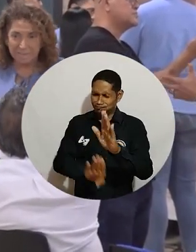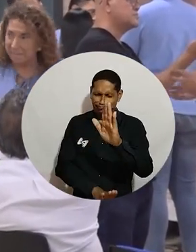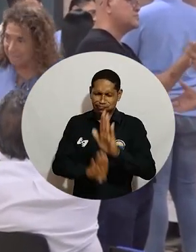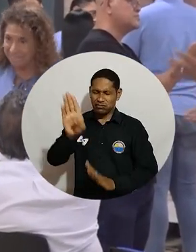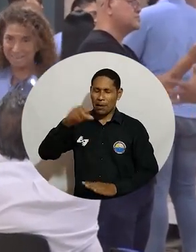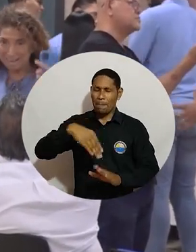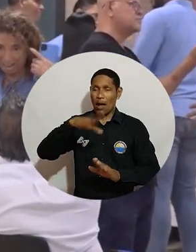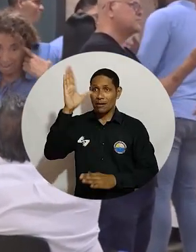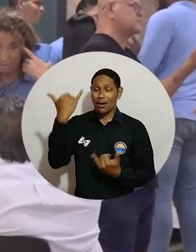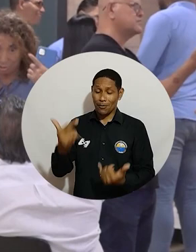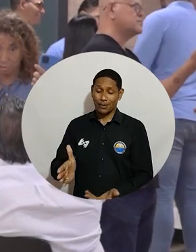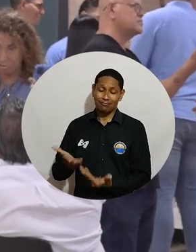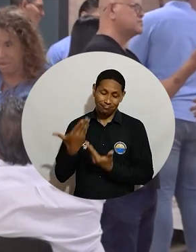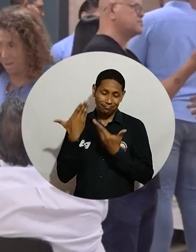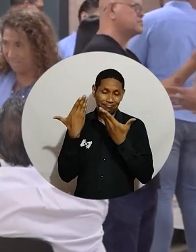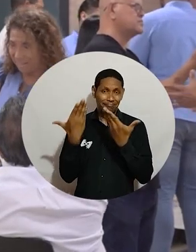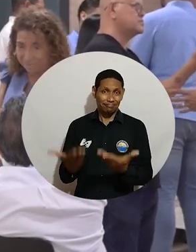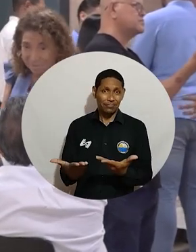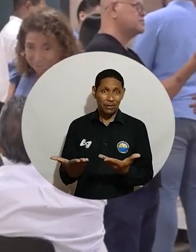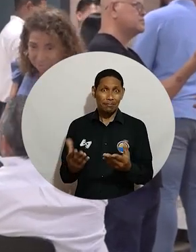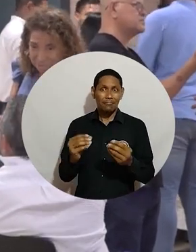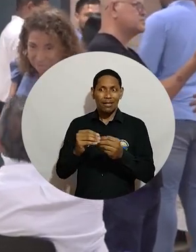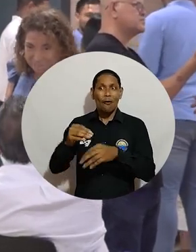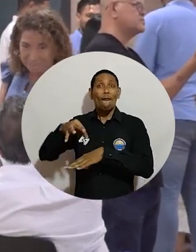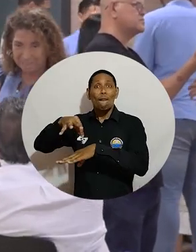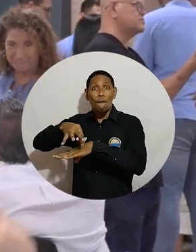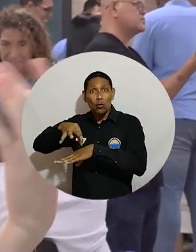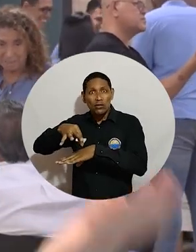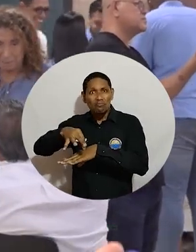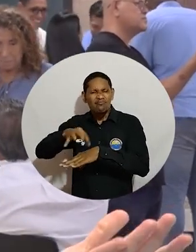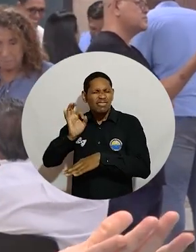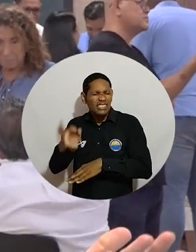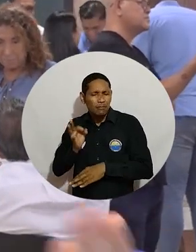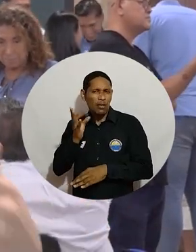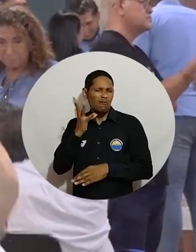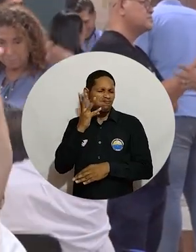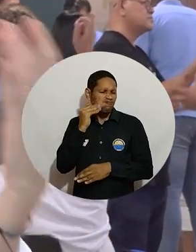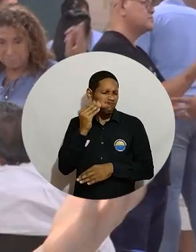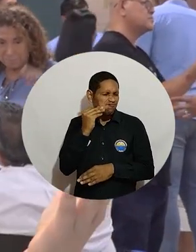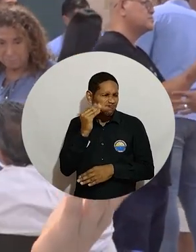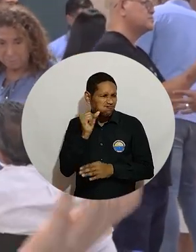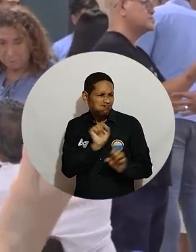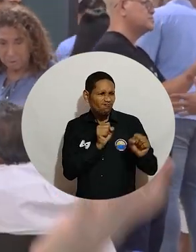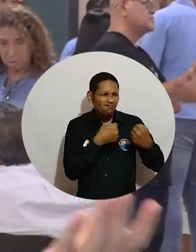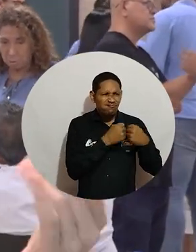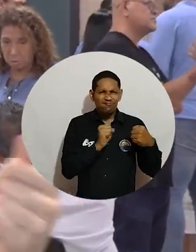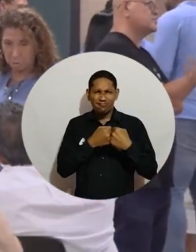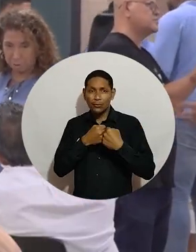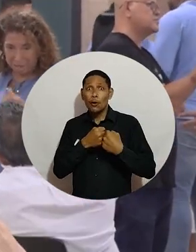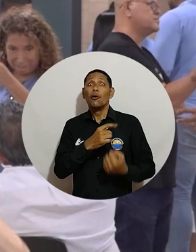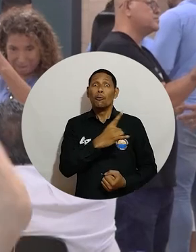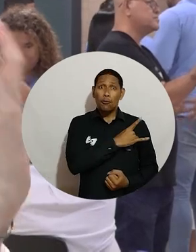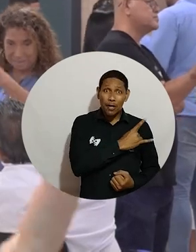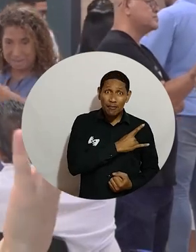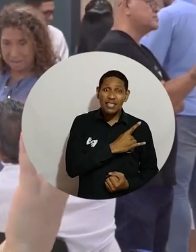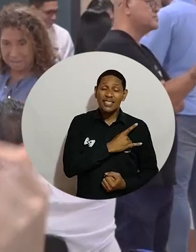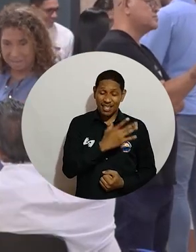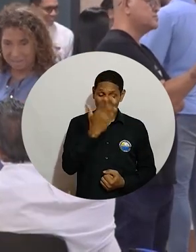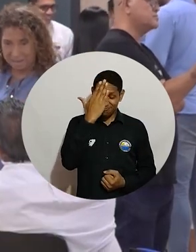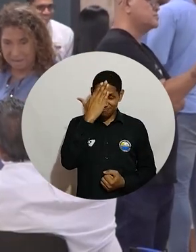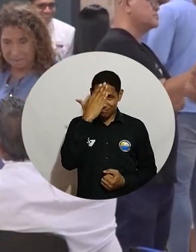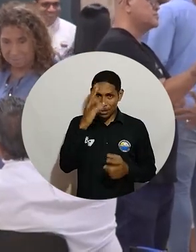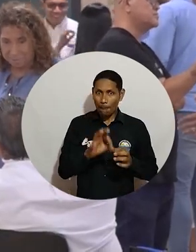lejos. Entonces, pienso que este es un antecedente muy importante para Tras la Perla, que su metodología de trabajo son las alianzas, para